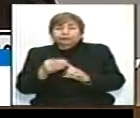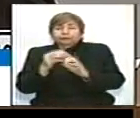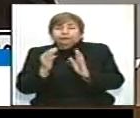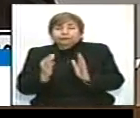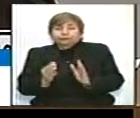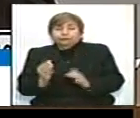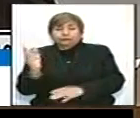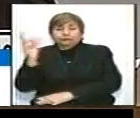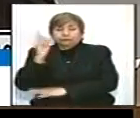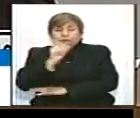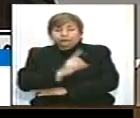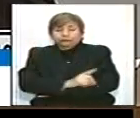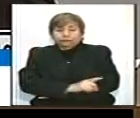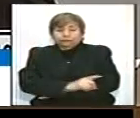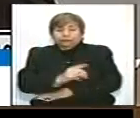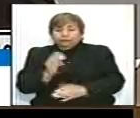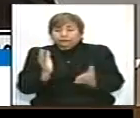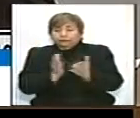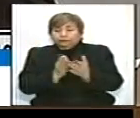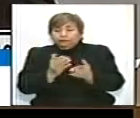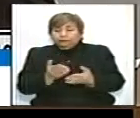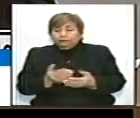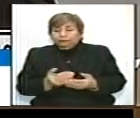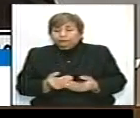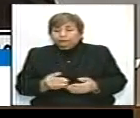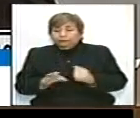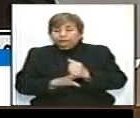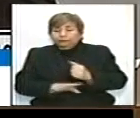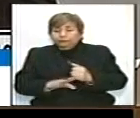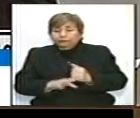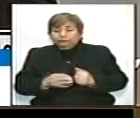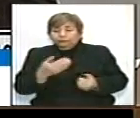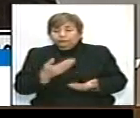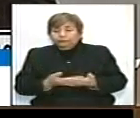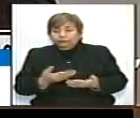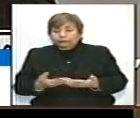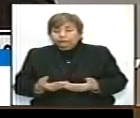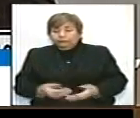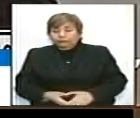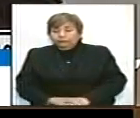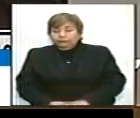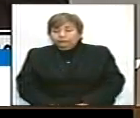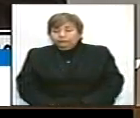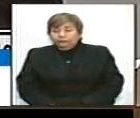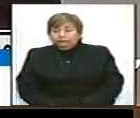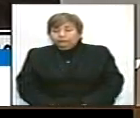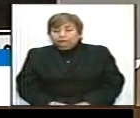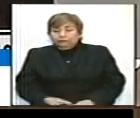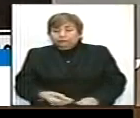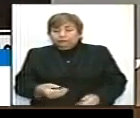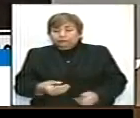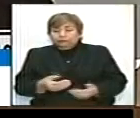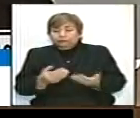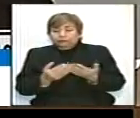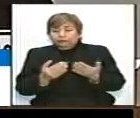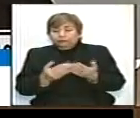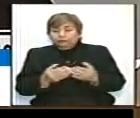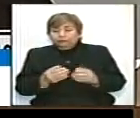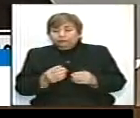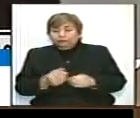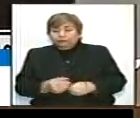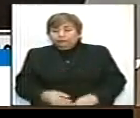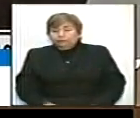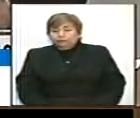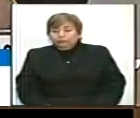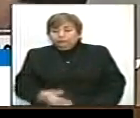para alumnos de segundo grado de secundaria de educación básica regular con alto desempeño académico de la región